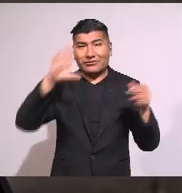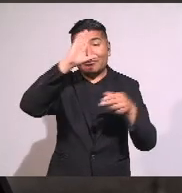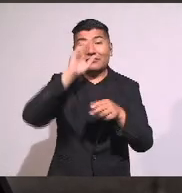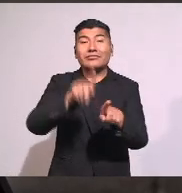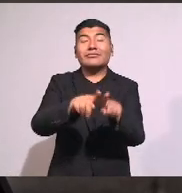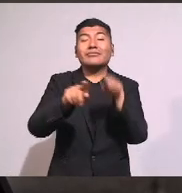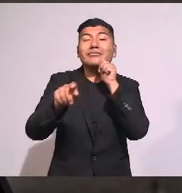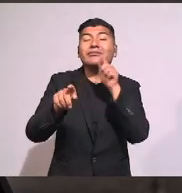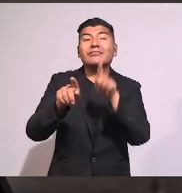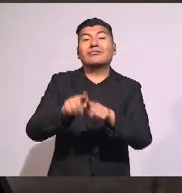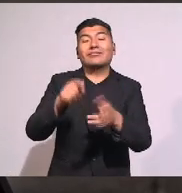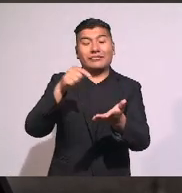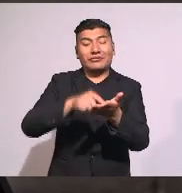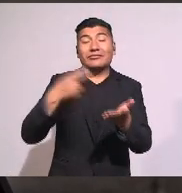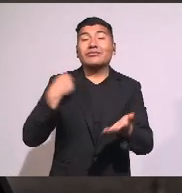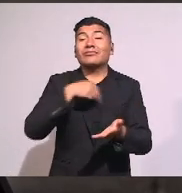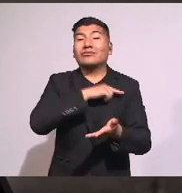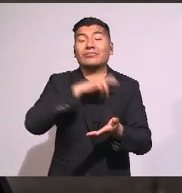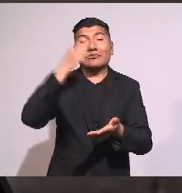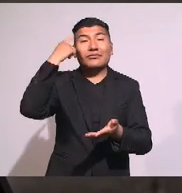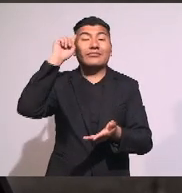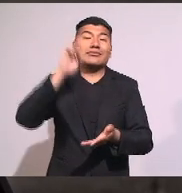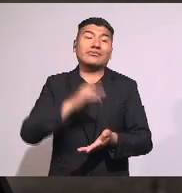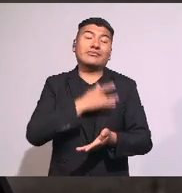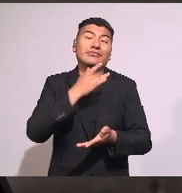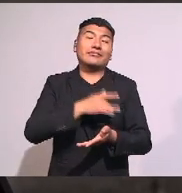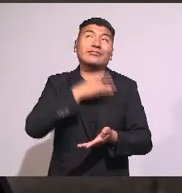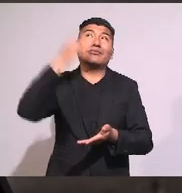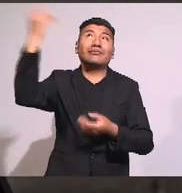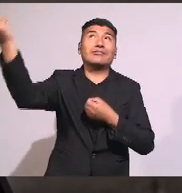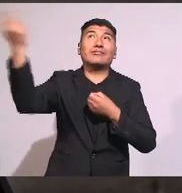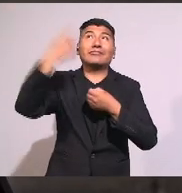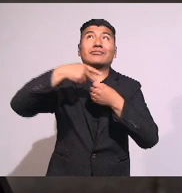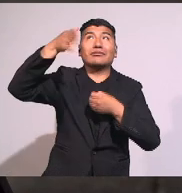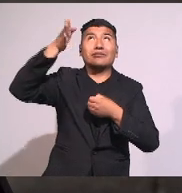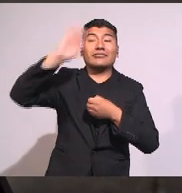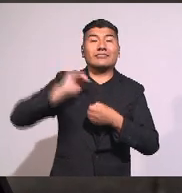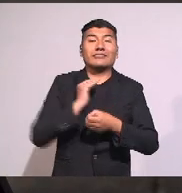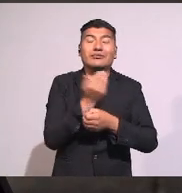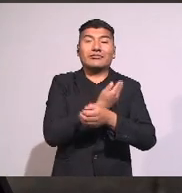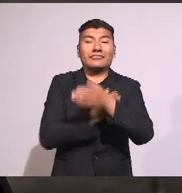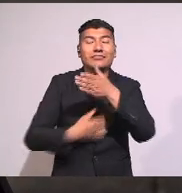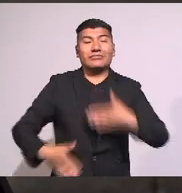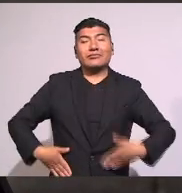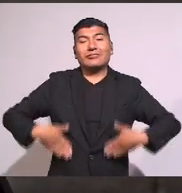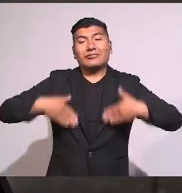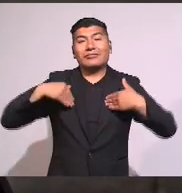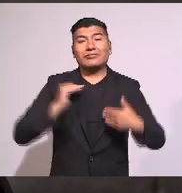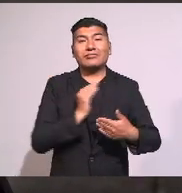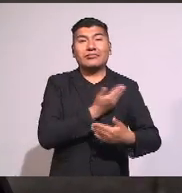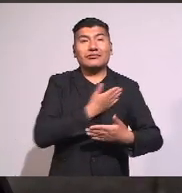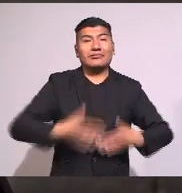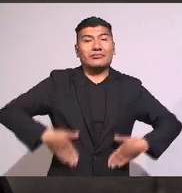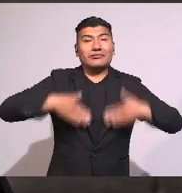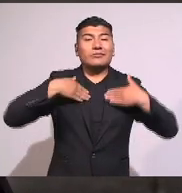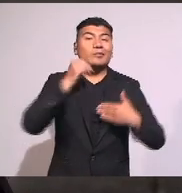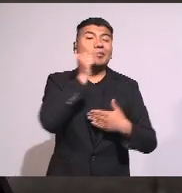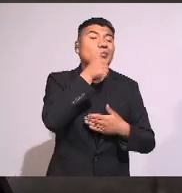Hermanos, aquí estamos para sentir la presencia de Dios en nuestras vidas, en nuestra vida